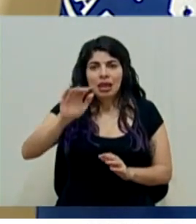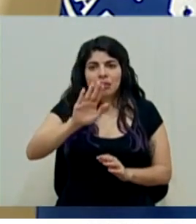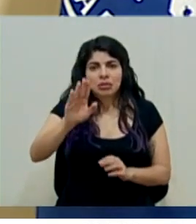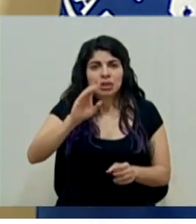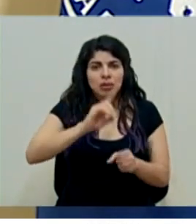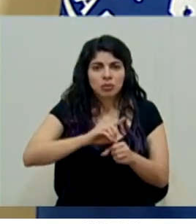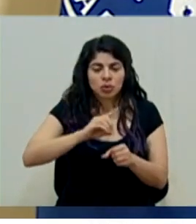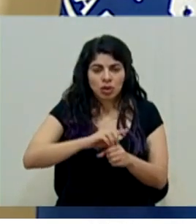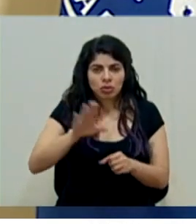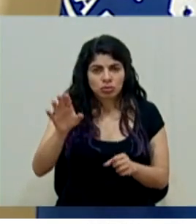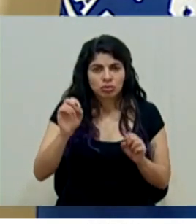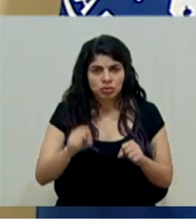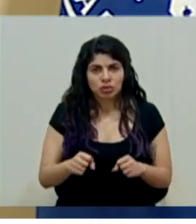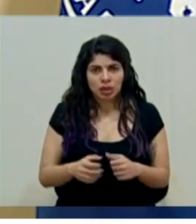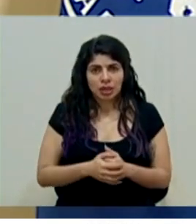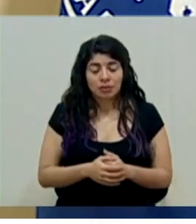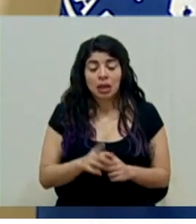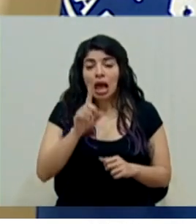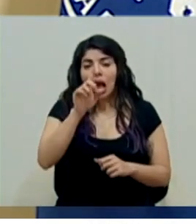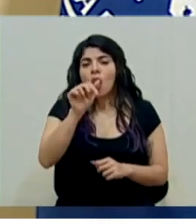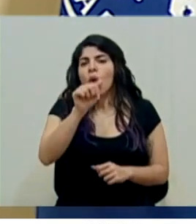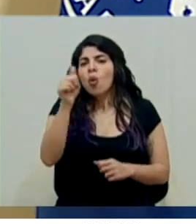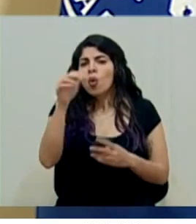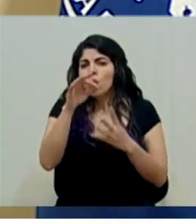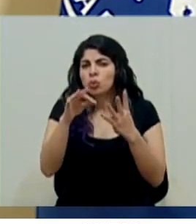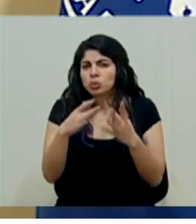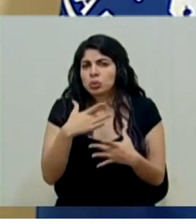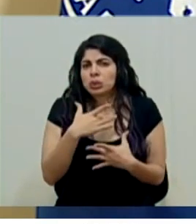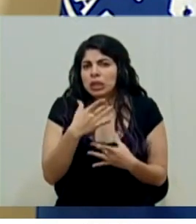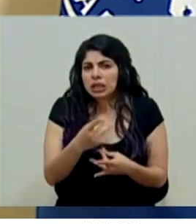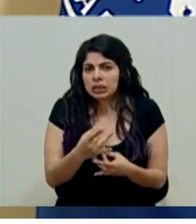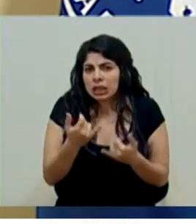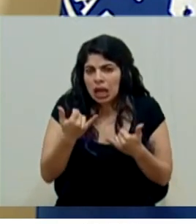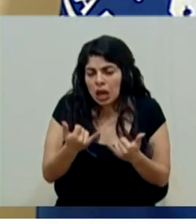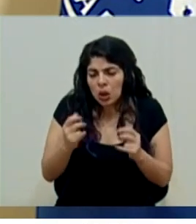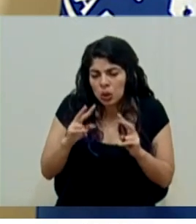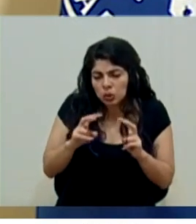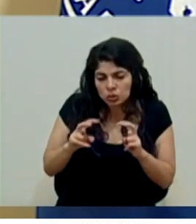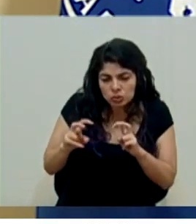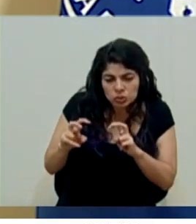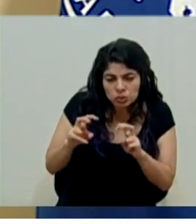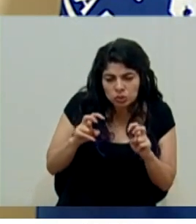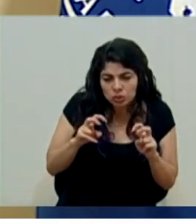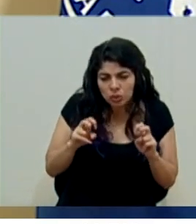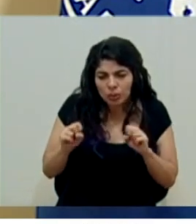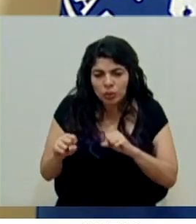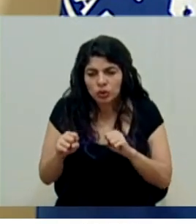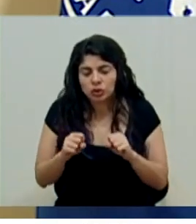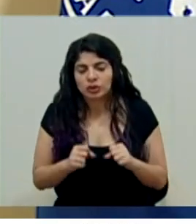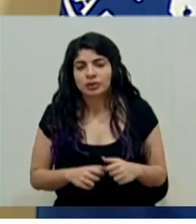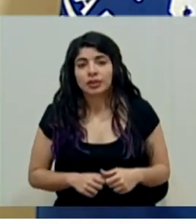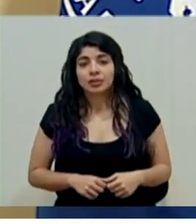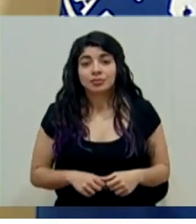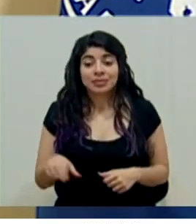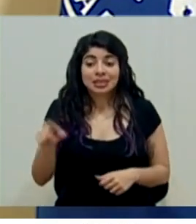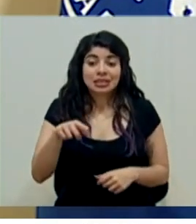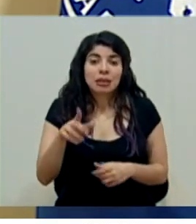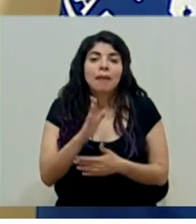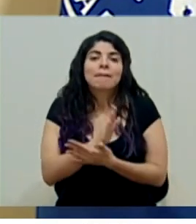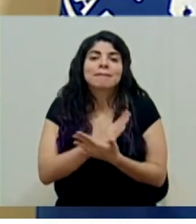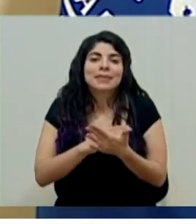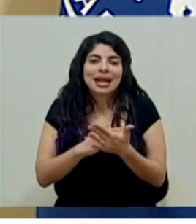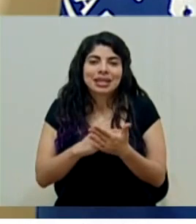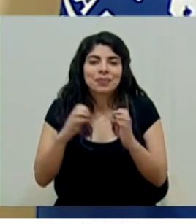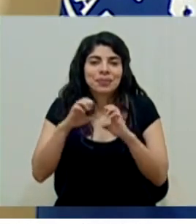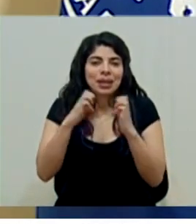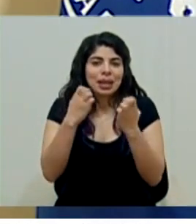congresistas. Ahora, hay otras opciones interesantes que también se están valorando y que es parte de lo que